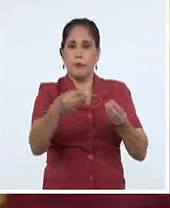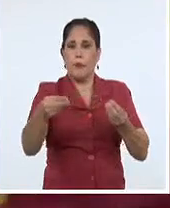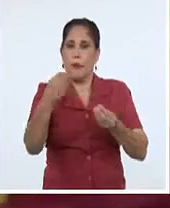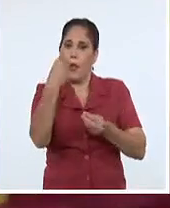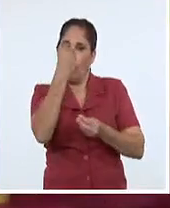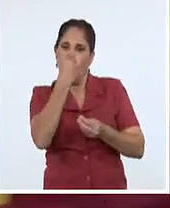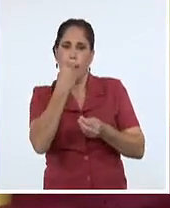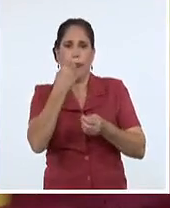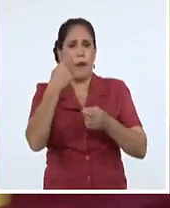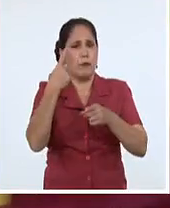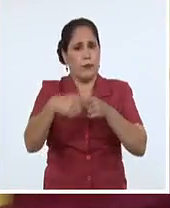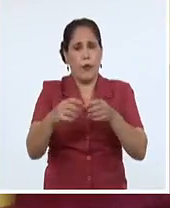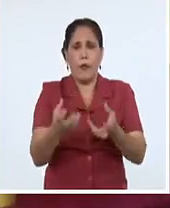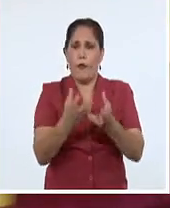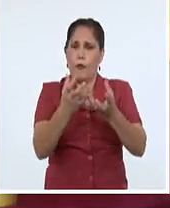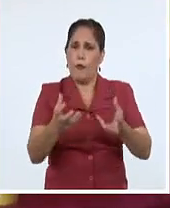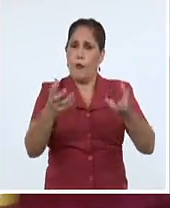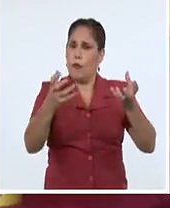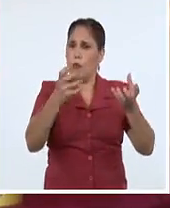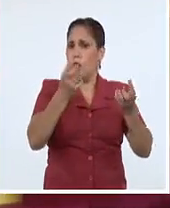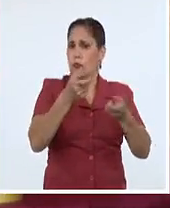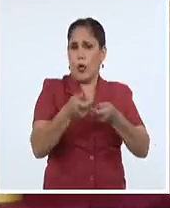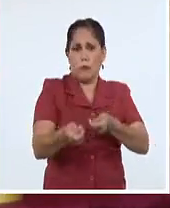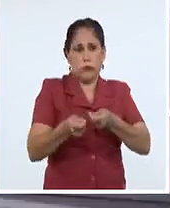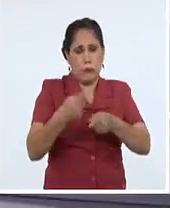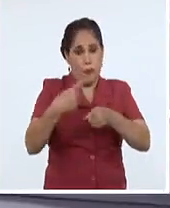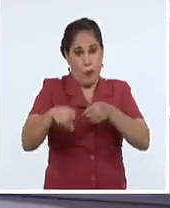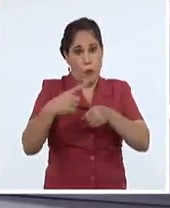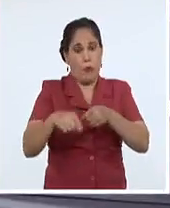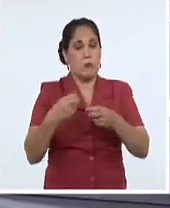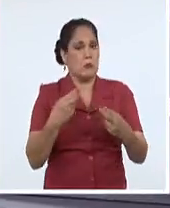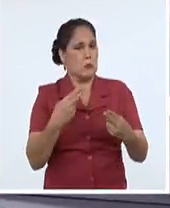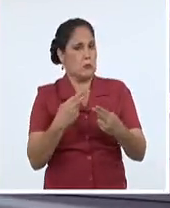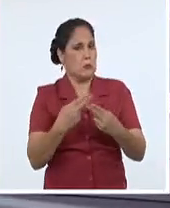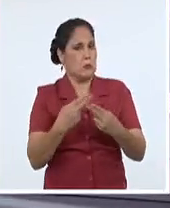sobre todo de alimentos, tomaron parte en el evento que constituyó una excelente oportunidad.